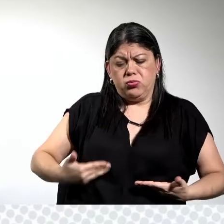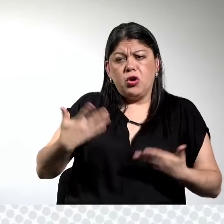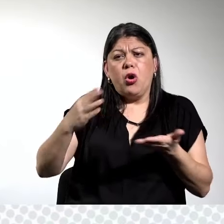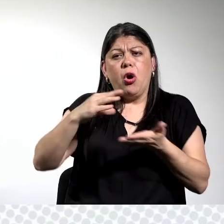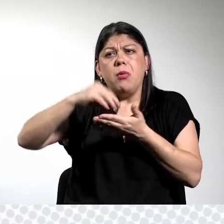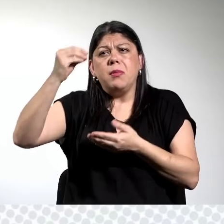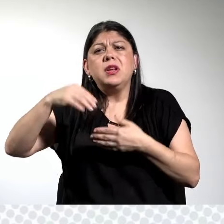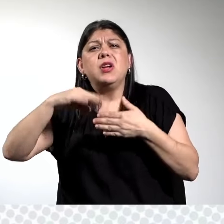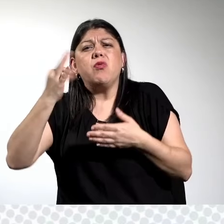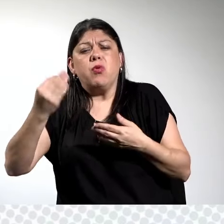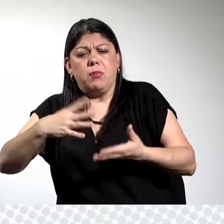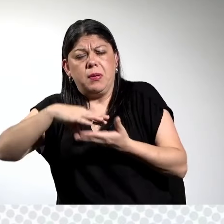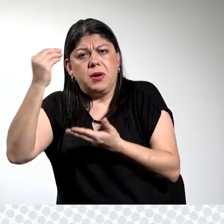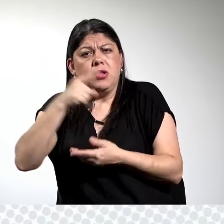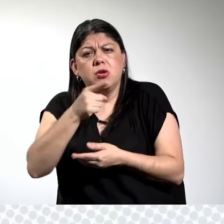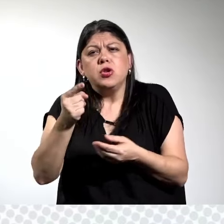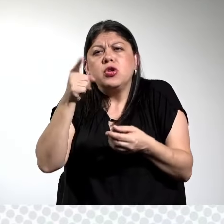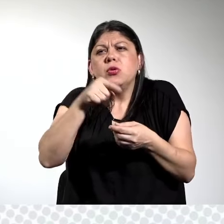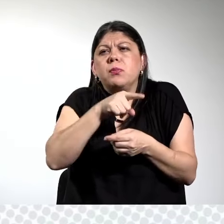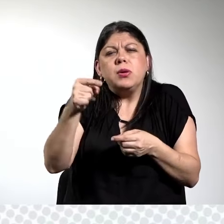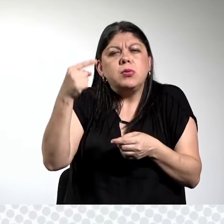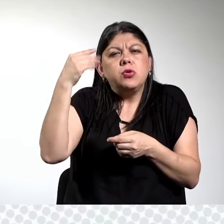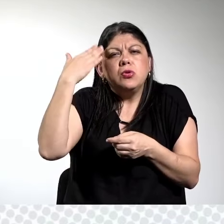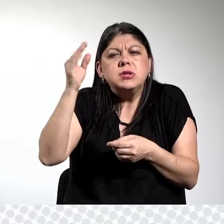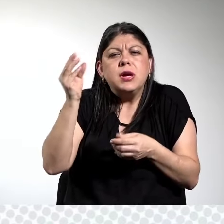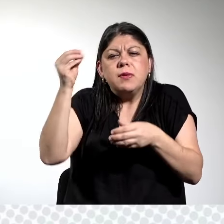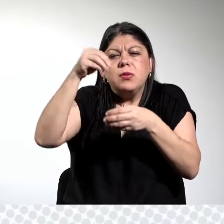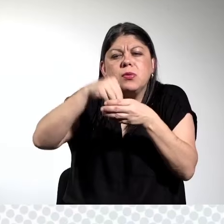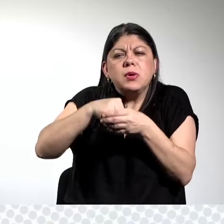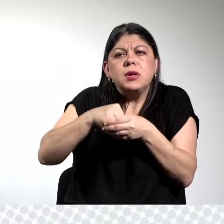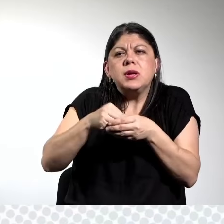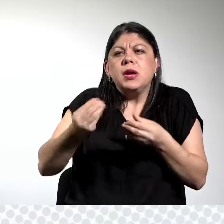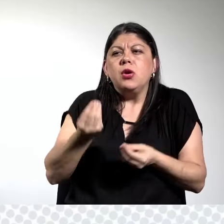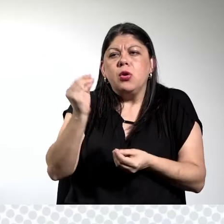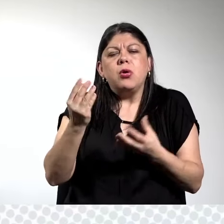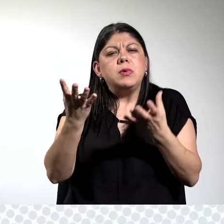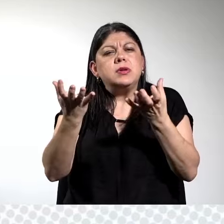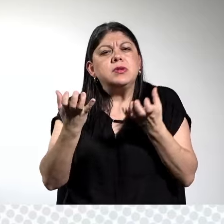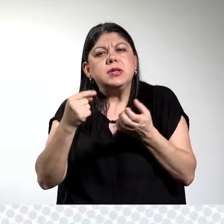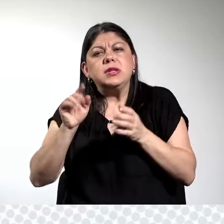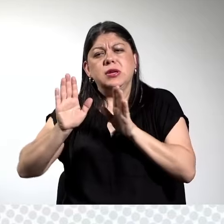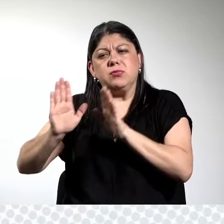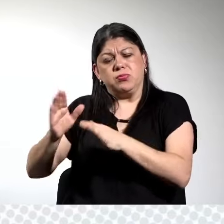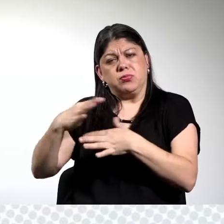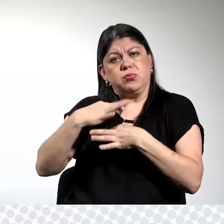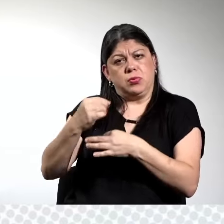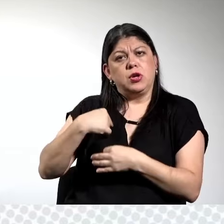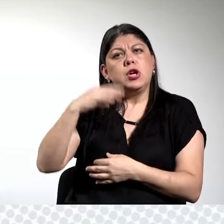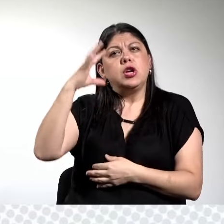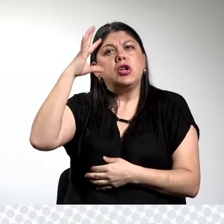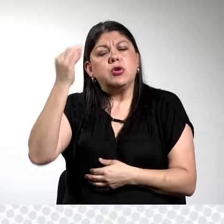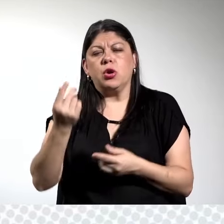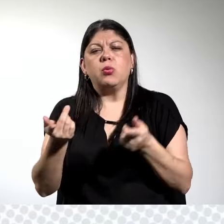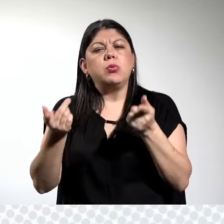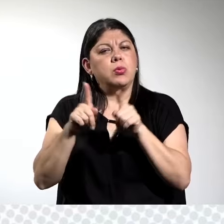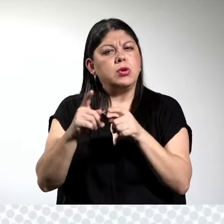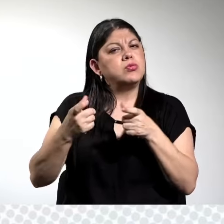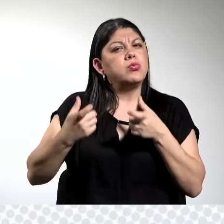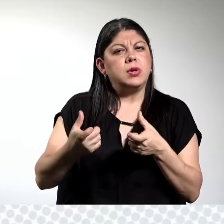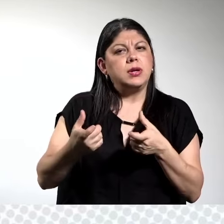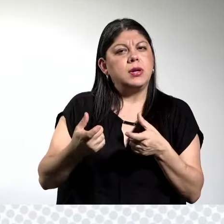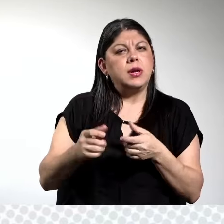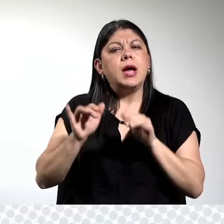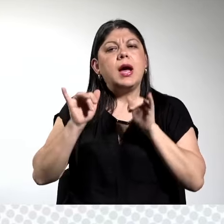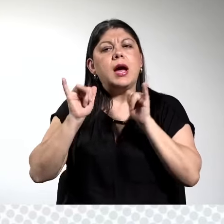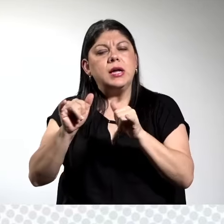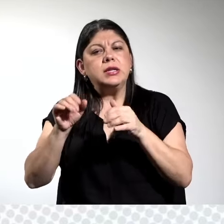cómo aprenderlo, y no se toman en cuenta lo que ellos y ellas quieren decir. Esa desesperanza que usted dice, yo creo no es casualidad, porque así se